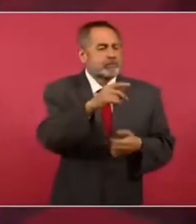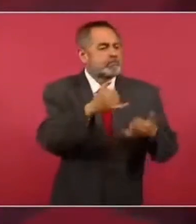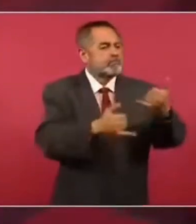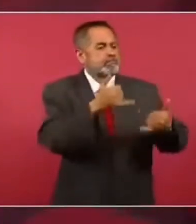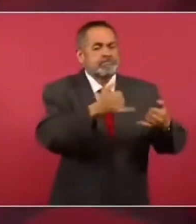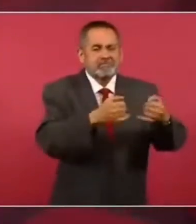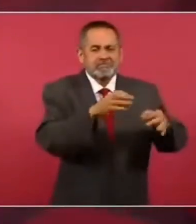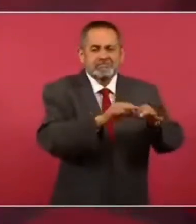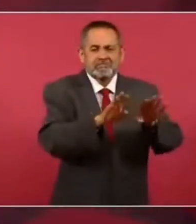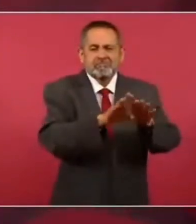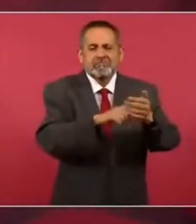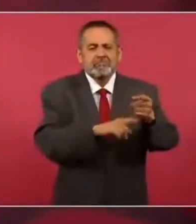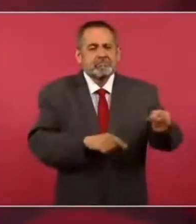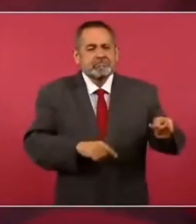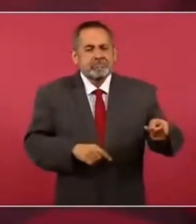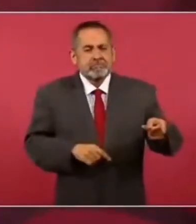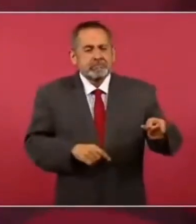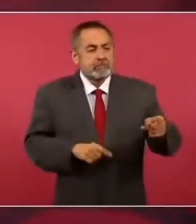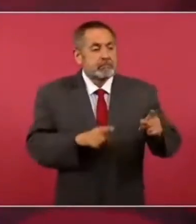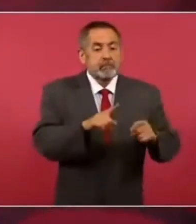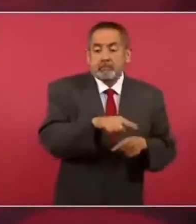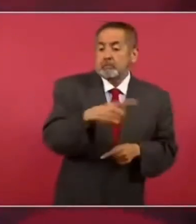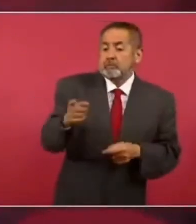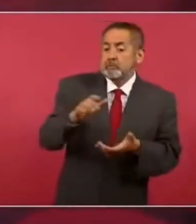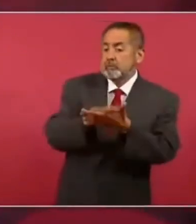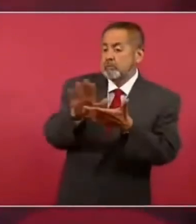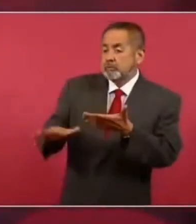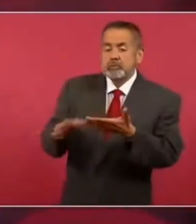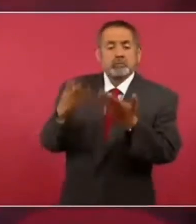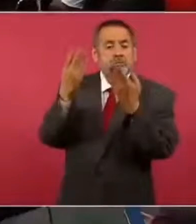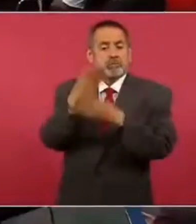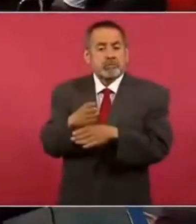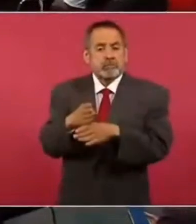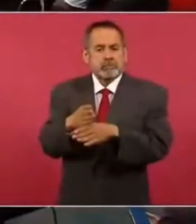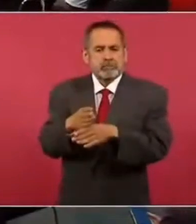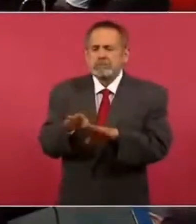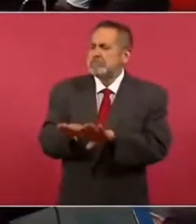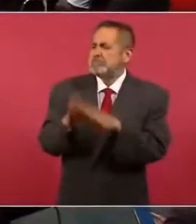están liberando las cuentas de su esposa.